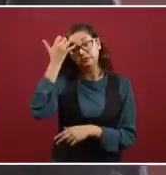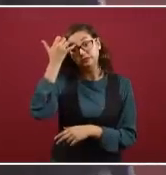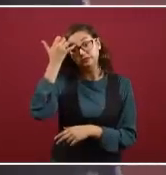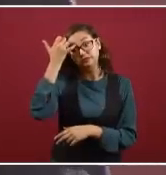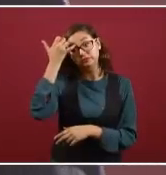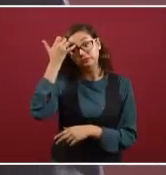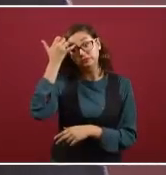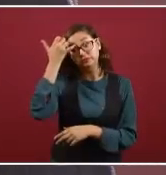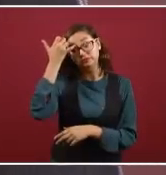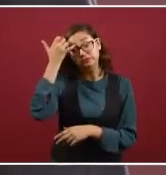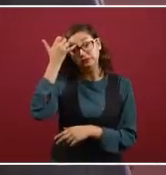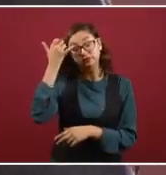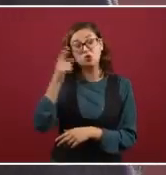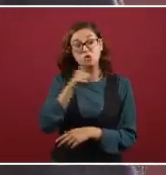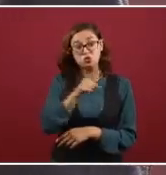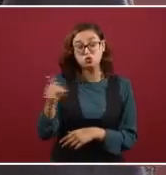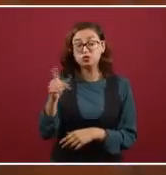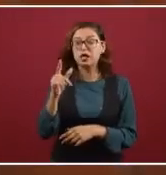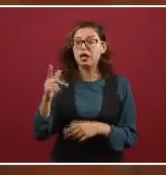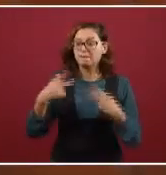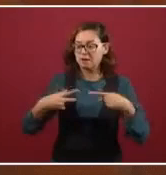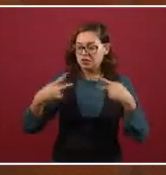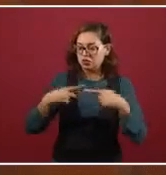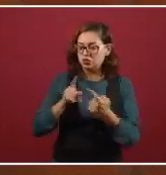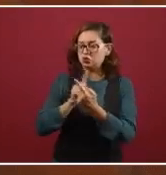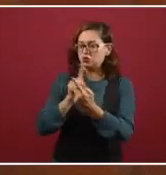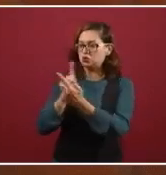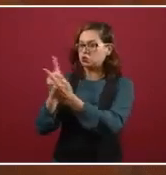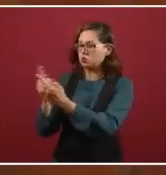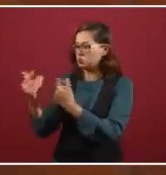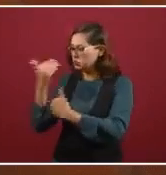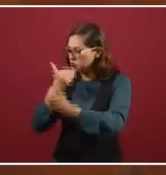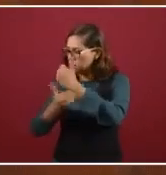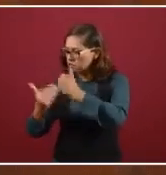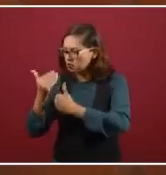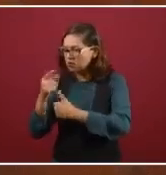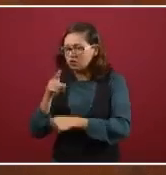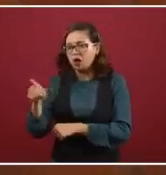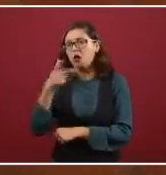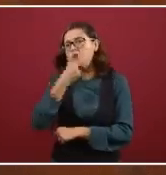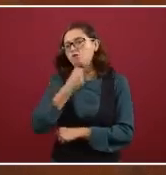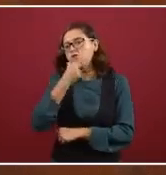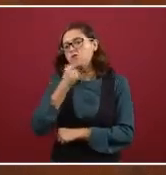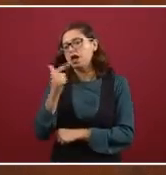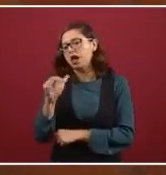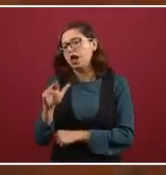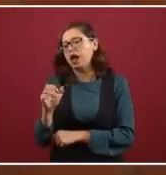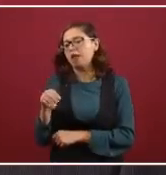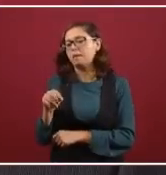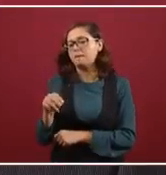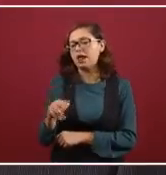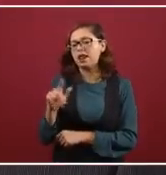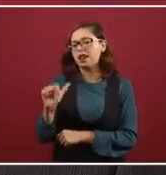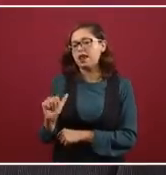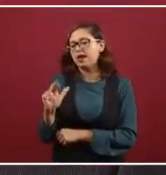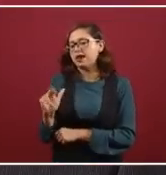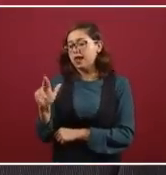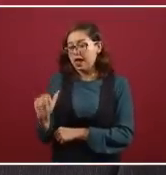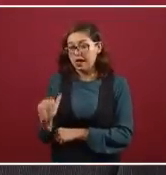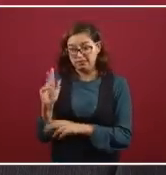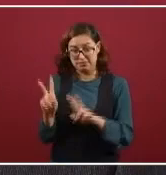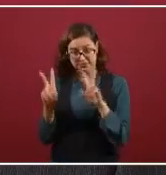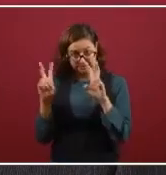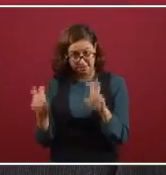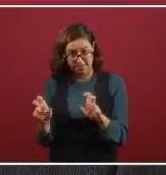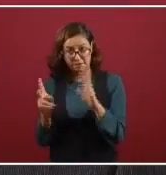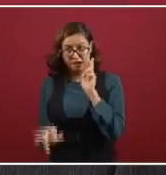más importantes de negocios, entre ellos estaba Germán Larrea, preguntarle si tocaron el tema del derrame del río Sonora y